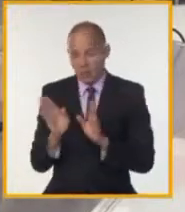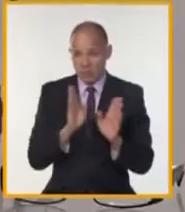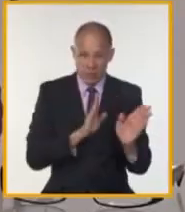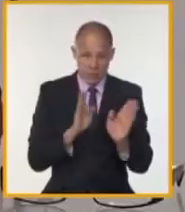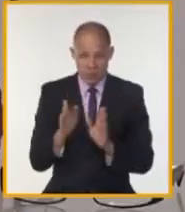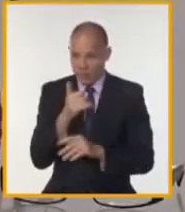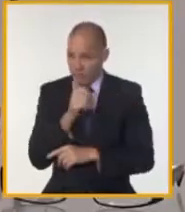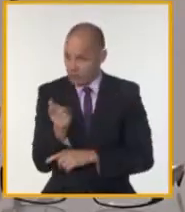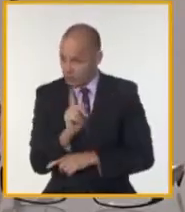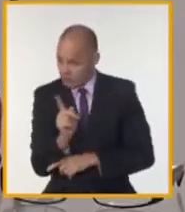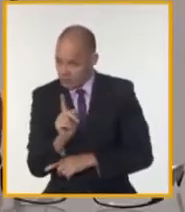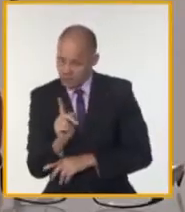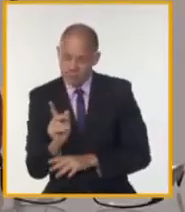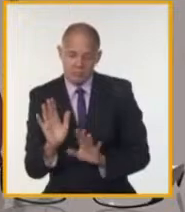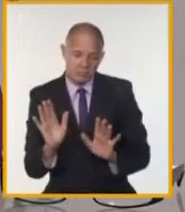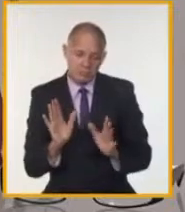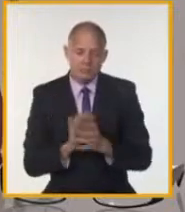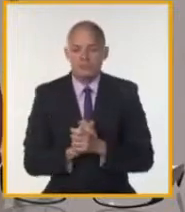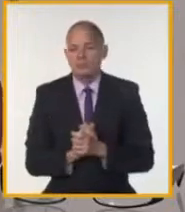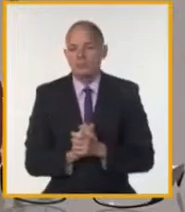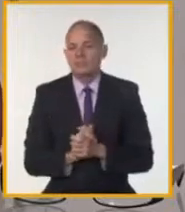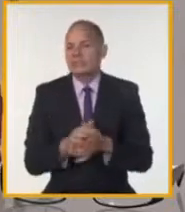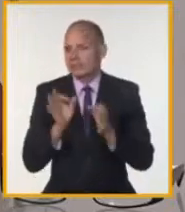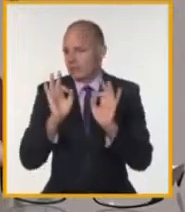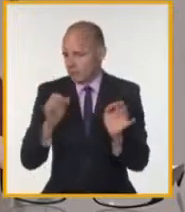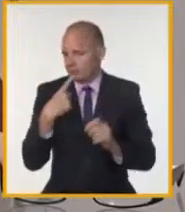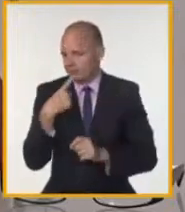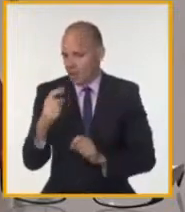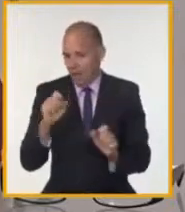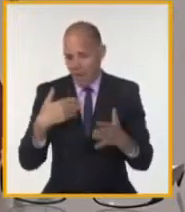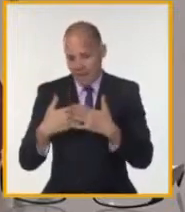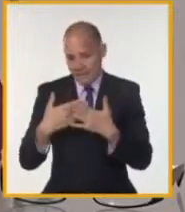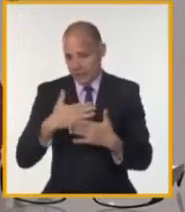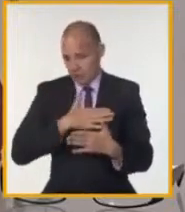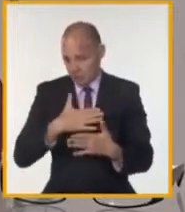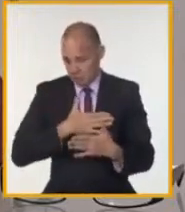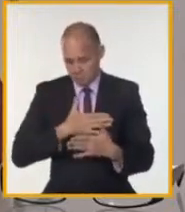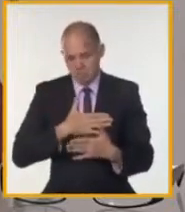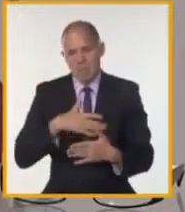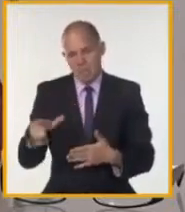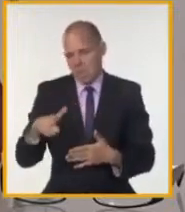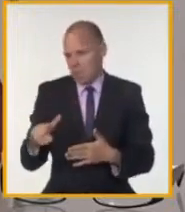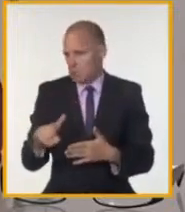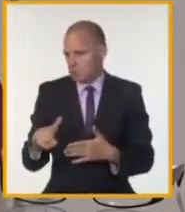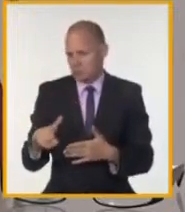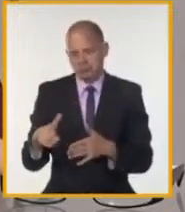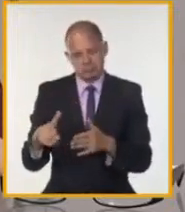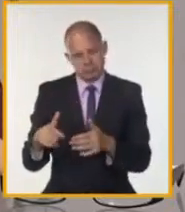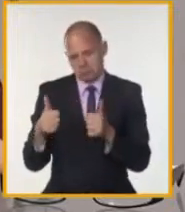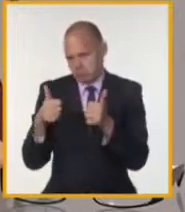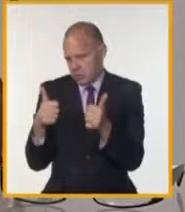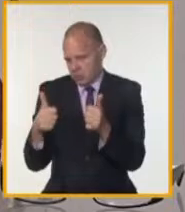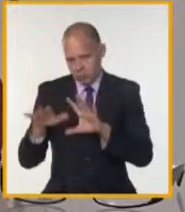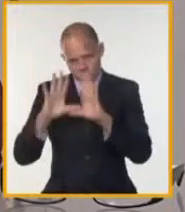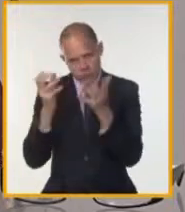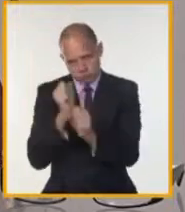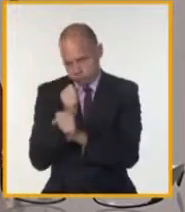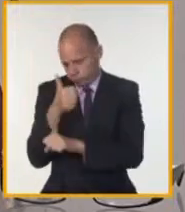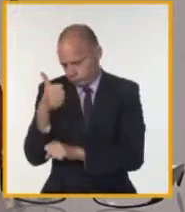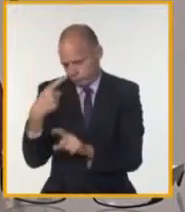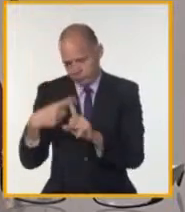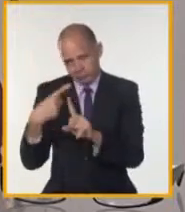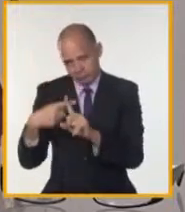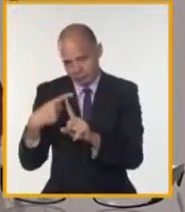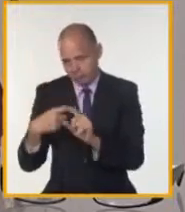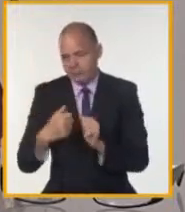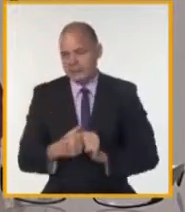por eso decía que funciona con hoy económicamente con un resultado positivo. También el CAC, como